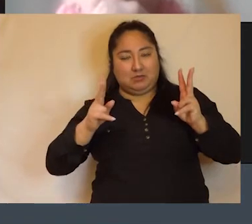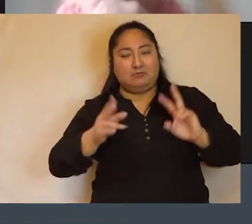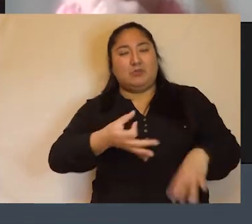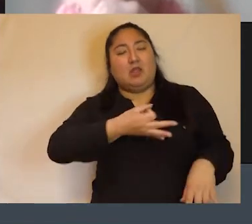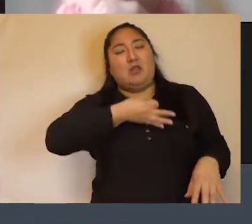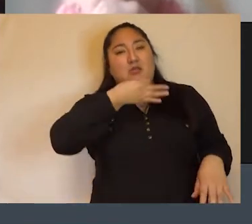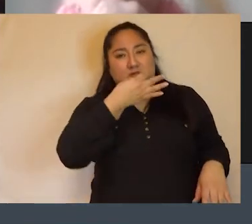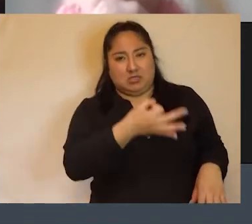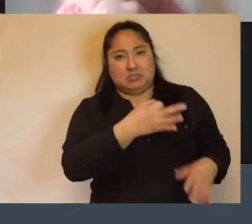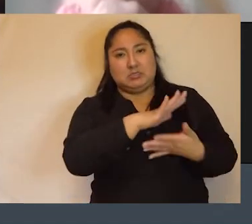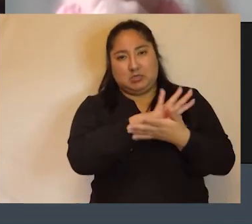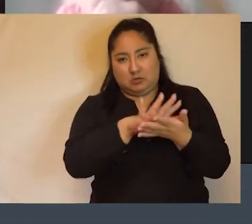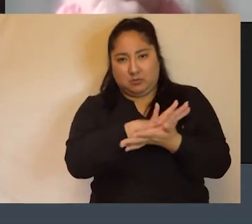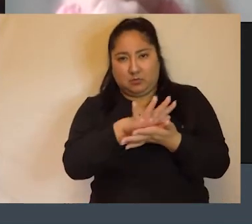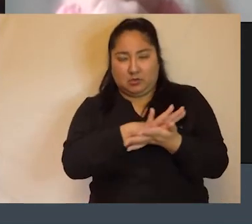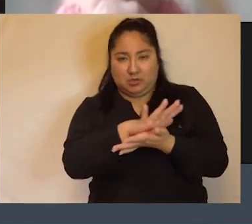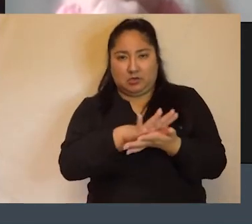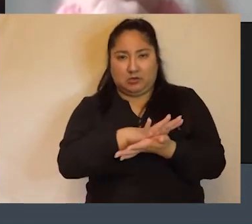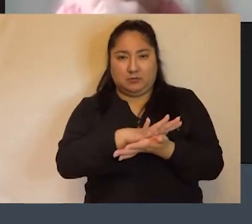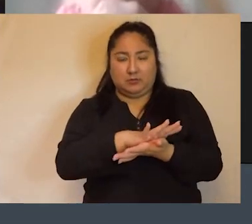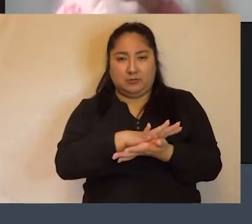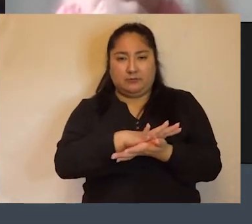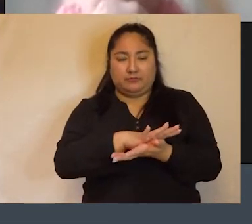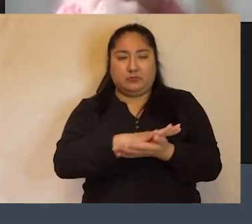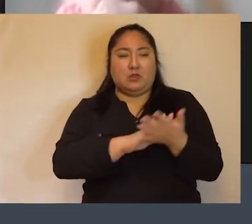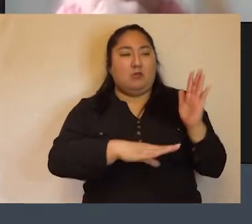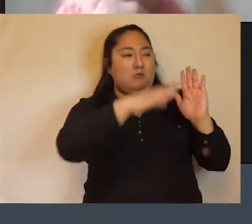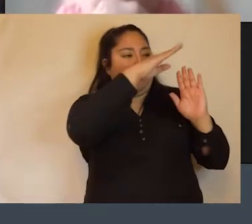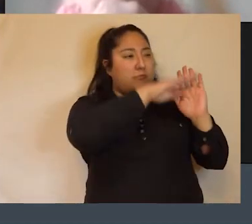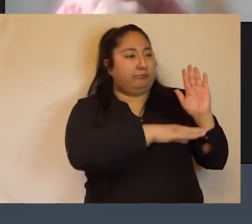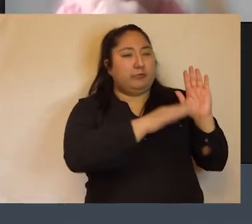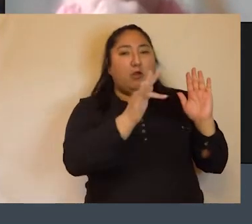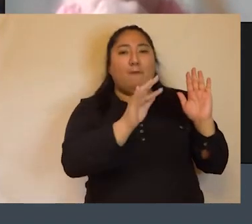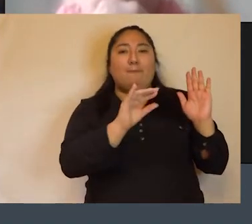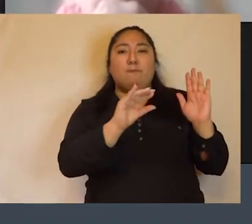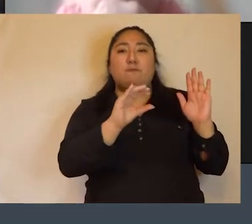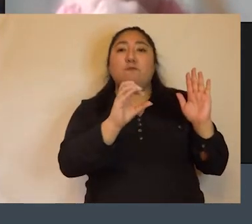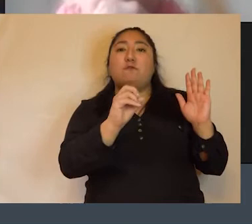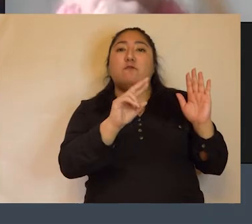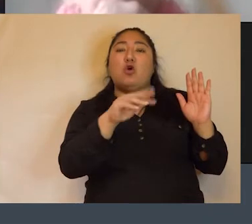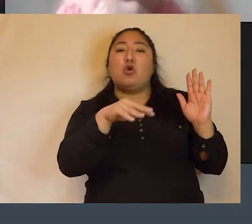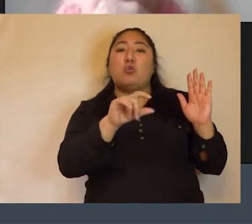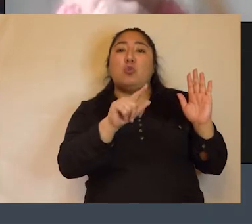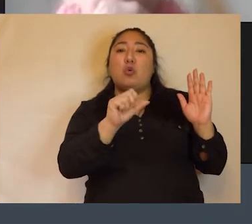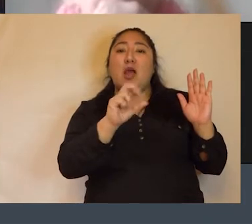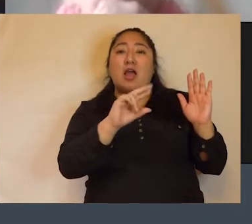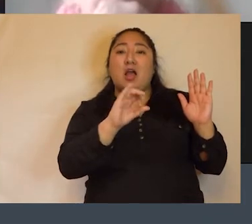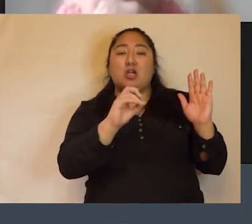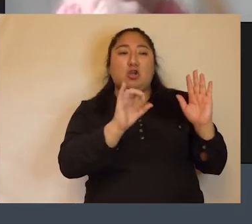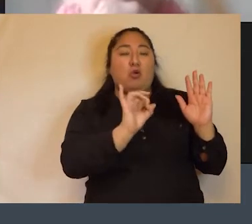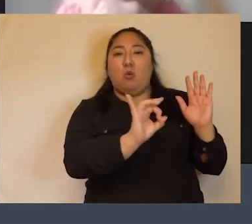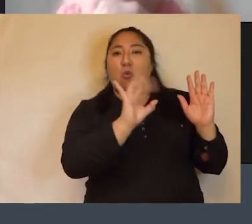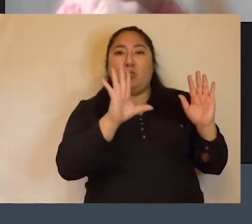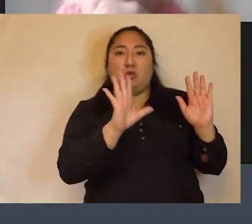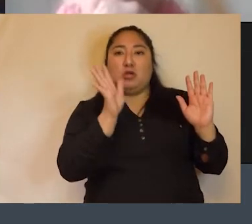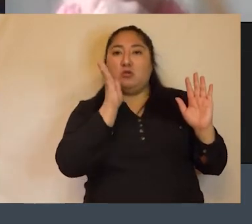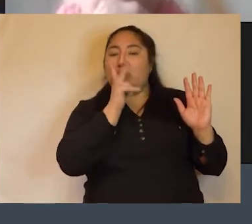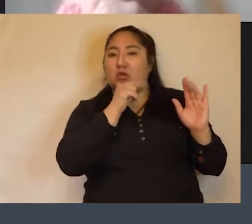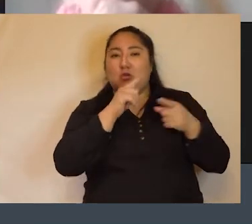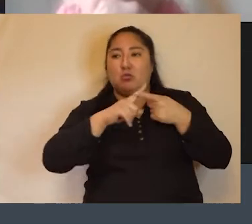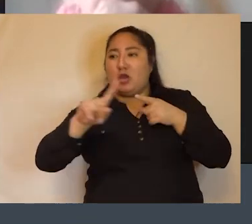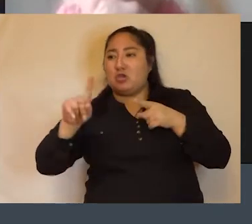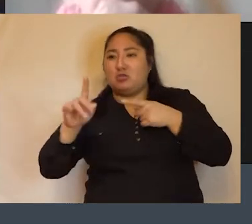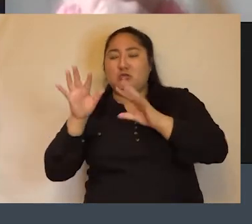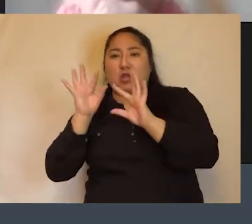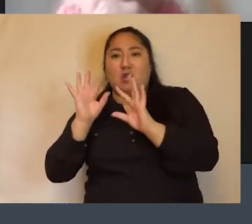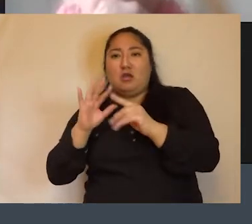Permitir, indicar, por ejemplo, que los formularios deben ser únicos, de manera de que no haya ningún